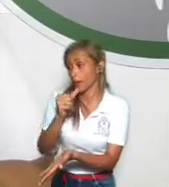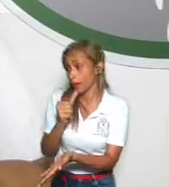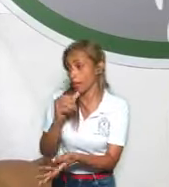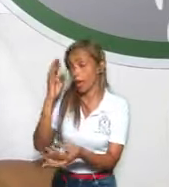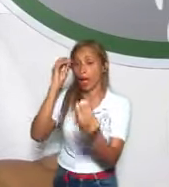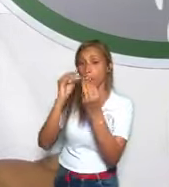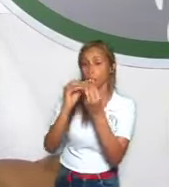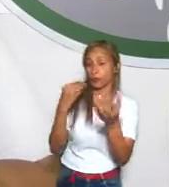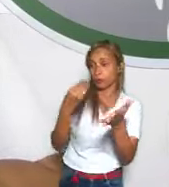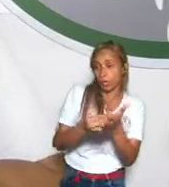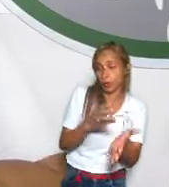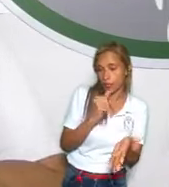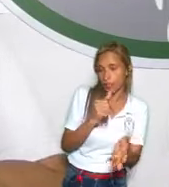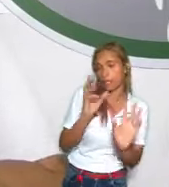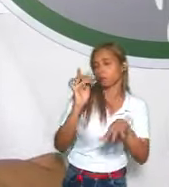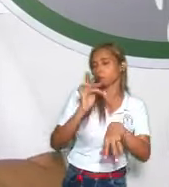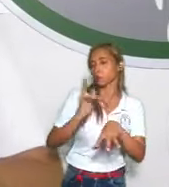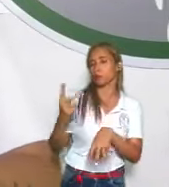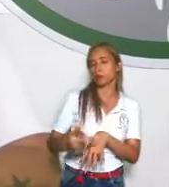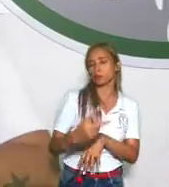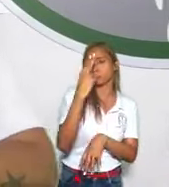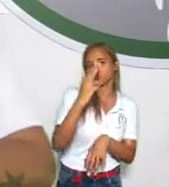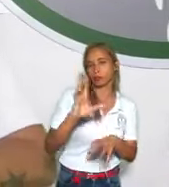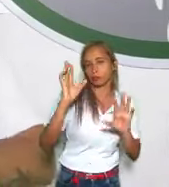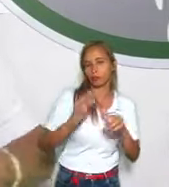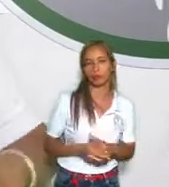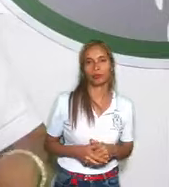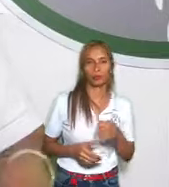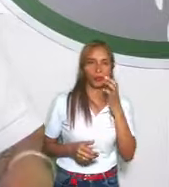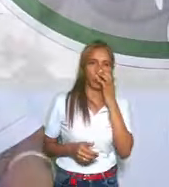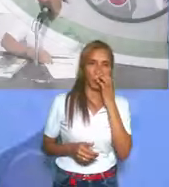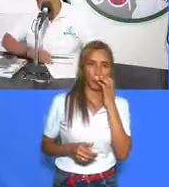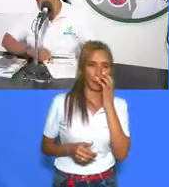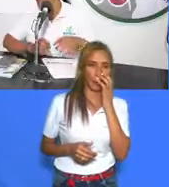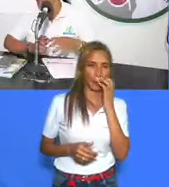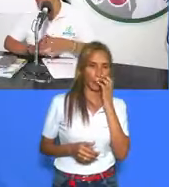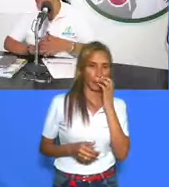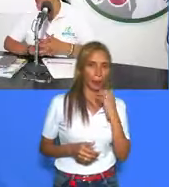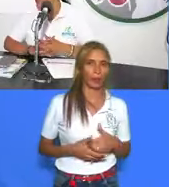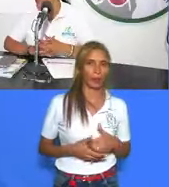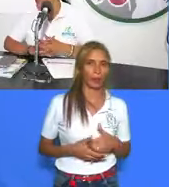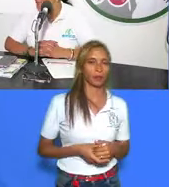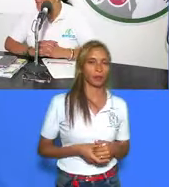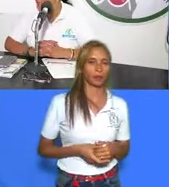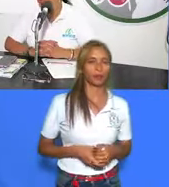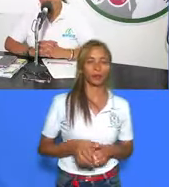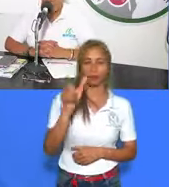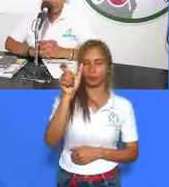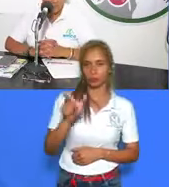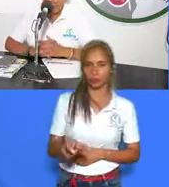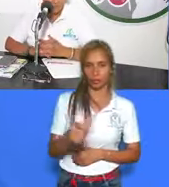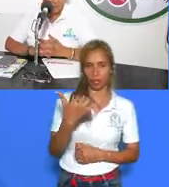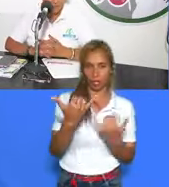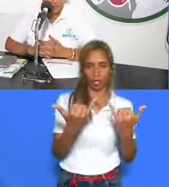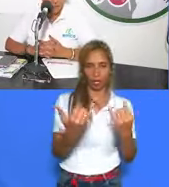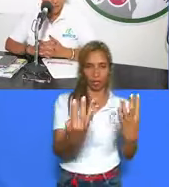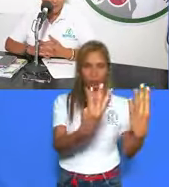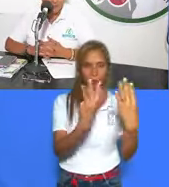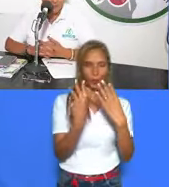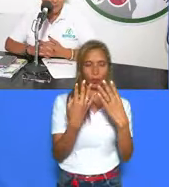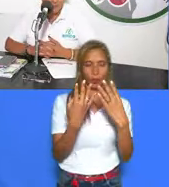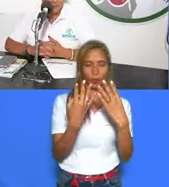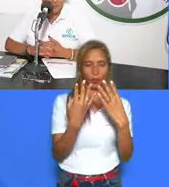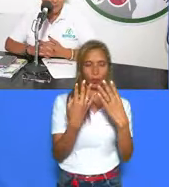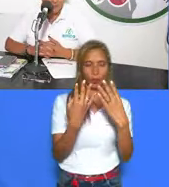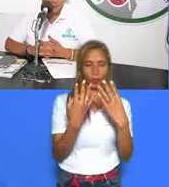nos acercamos, etcétera. Tenemos una de las seguidoras que en este momento están viendo el programa a través de las redes